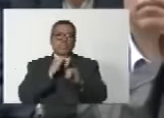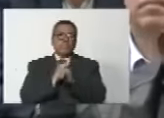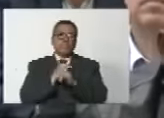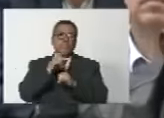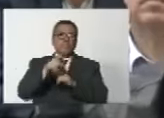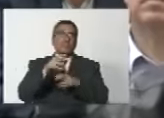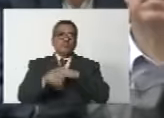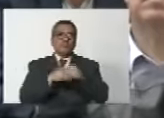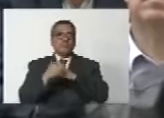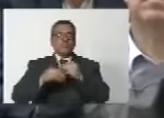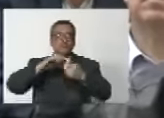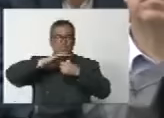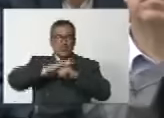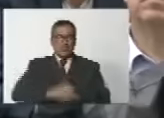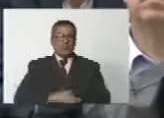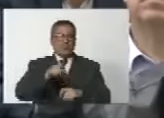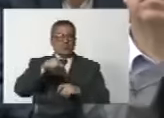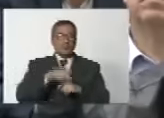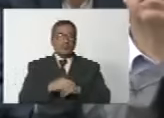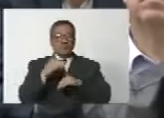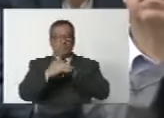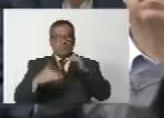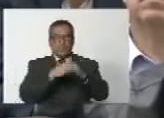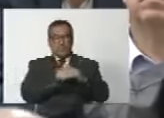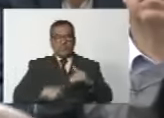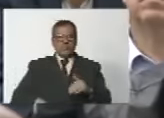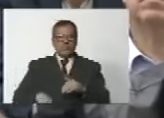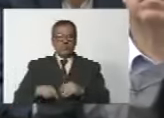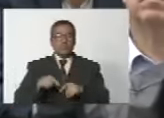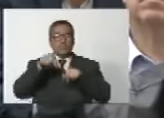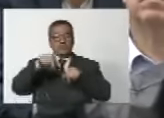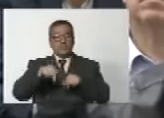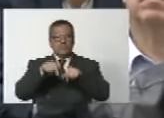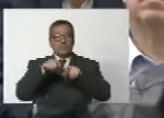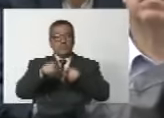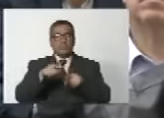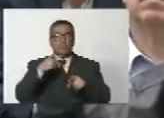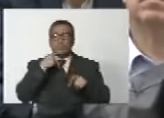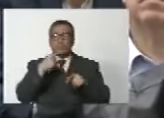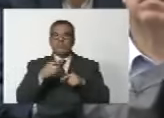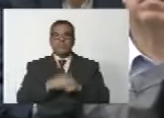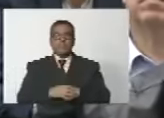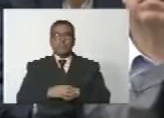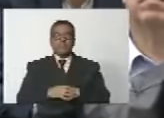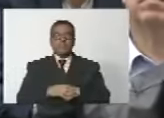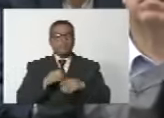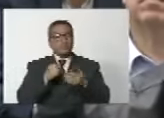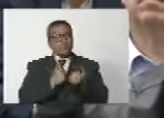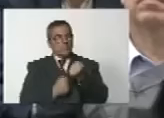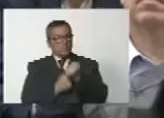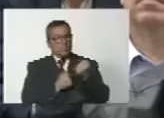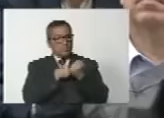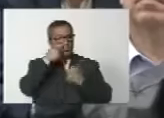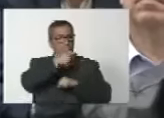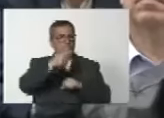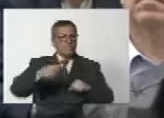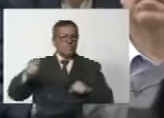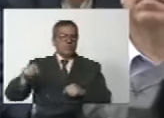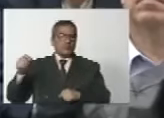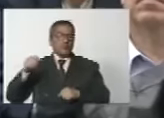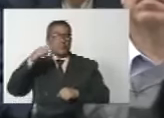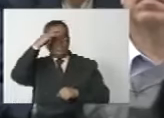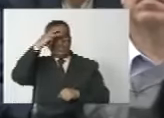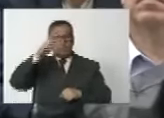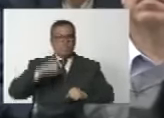internacionales han sido pisoteados. Así pues, vicepresidente, que desde acá expresamos la solidaridad con el pueblo de México, pero